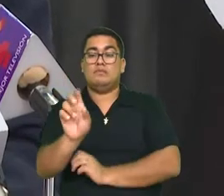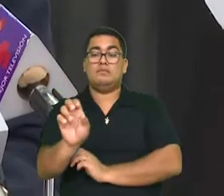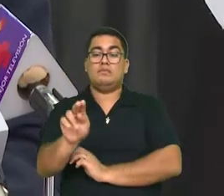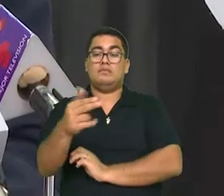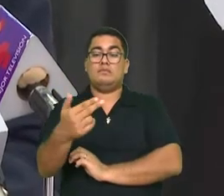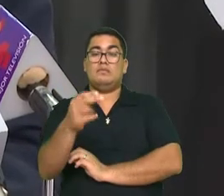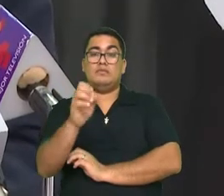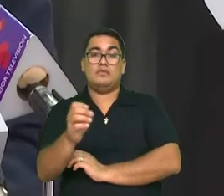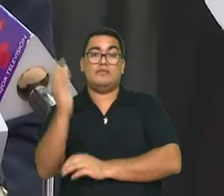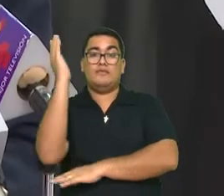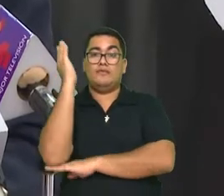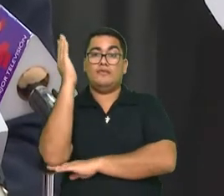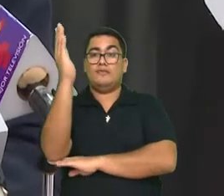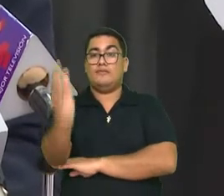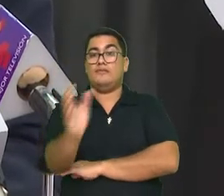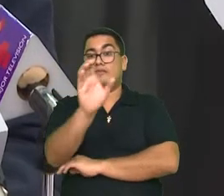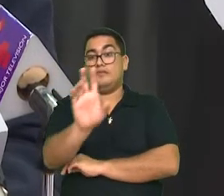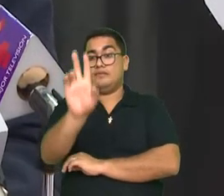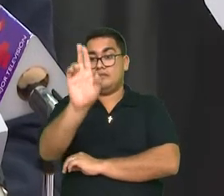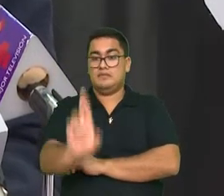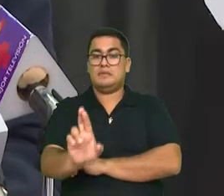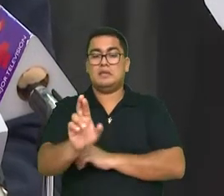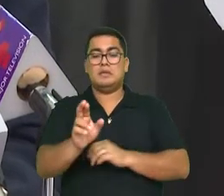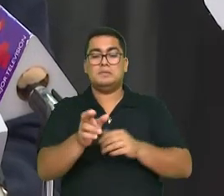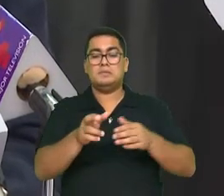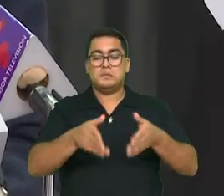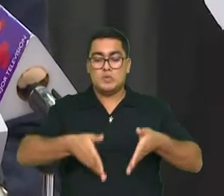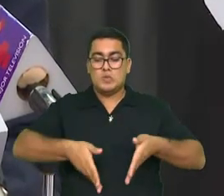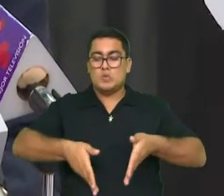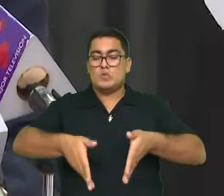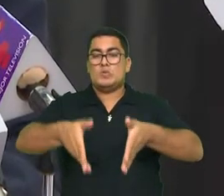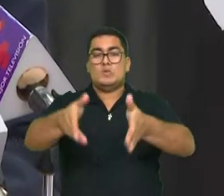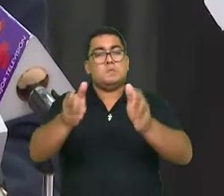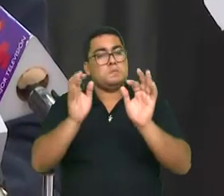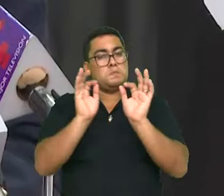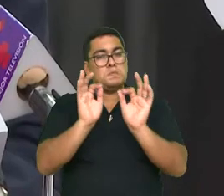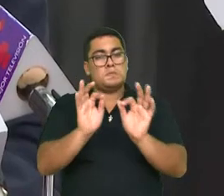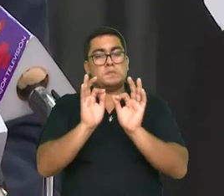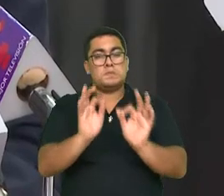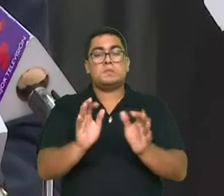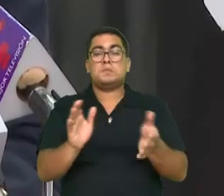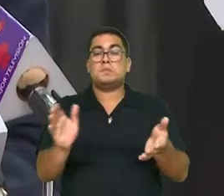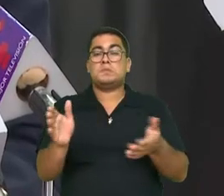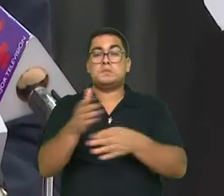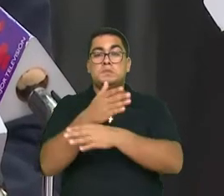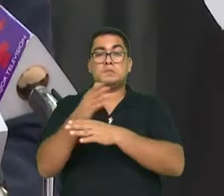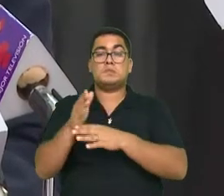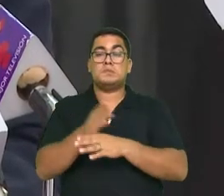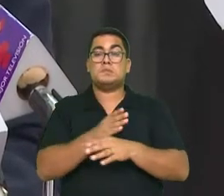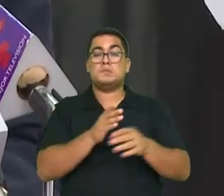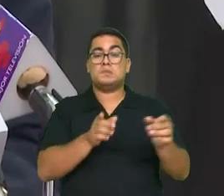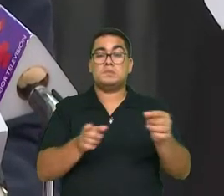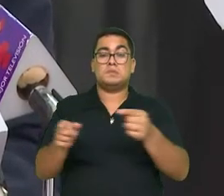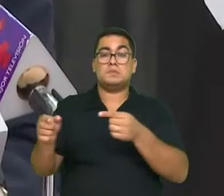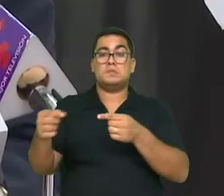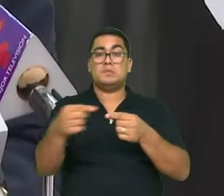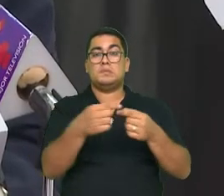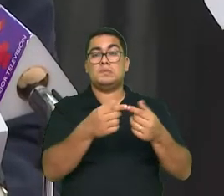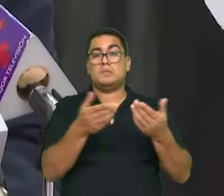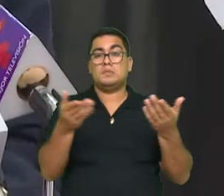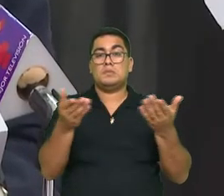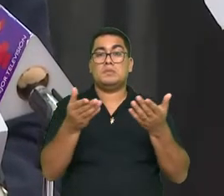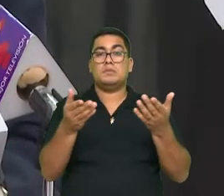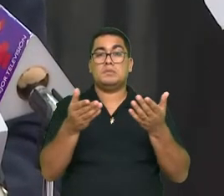con Costa Rica. Está completamente operacional el corredor estratégico interoceánico